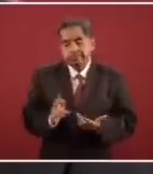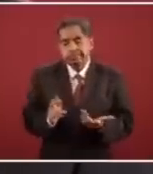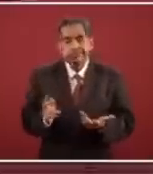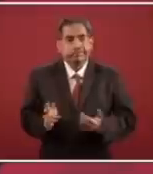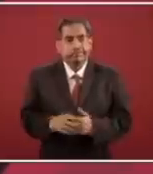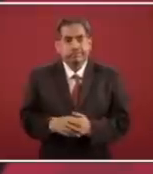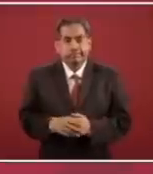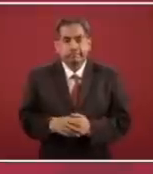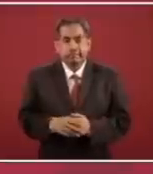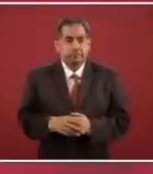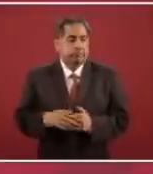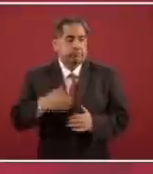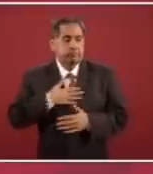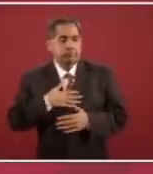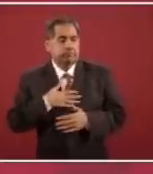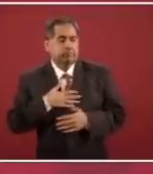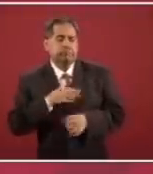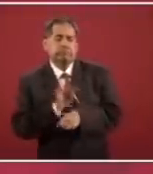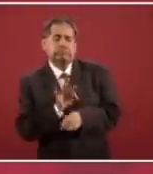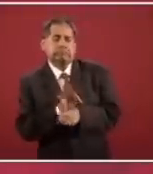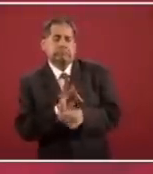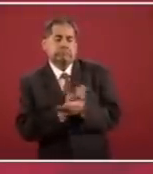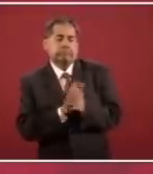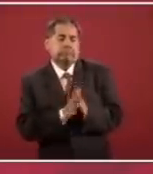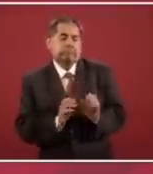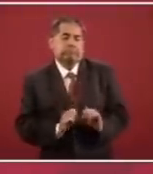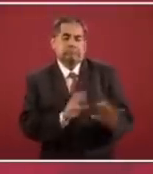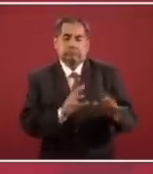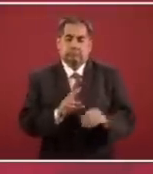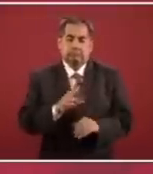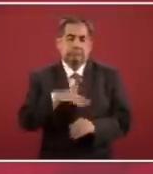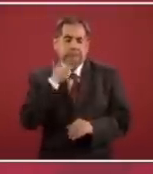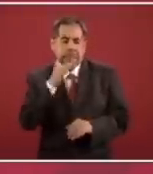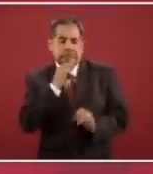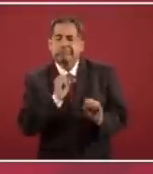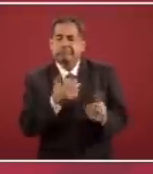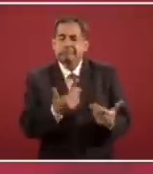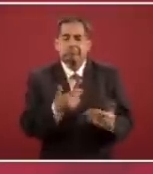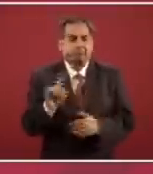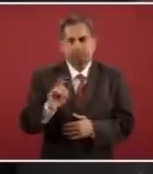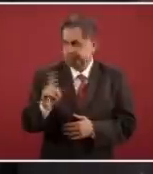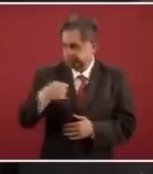no soy cómplice de corrupción